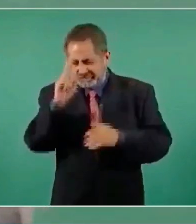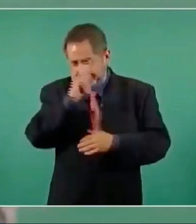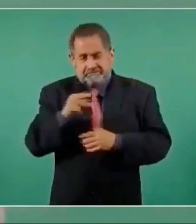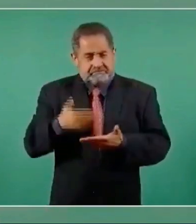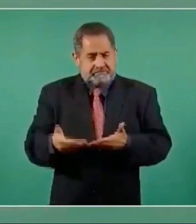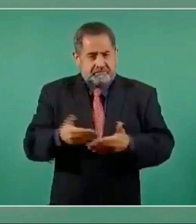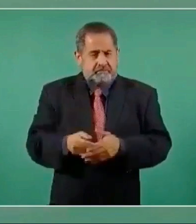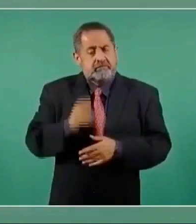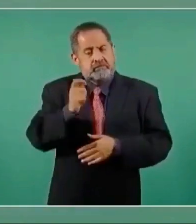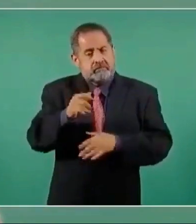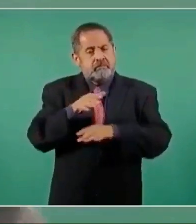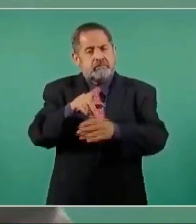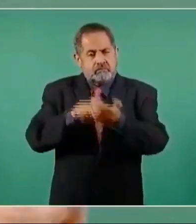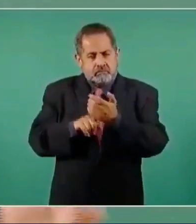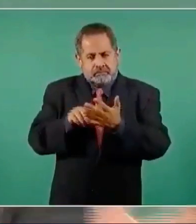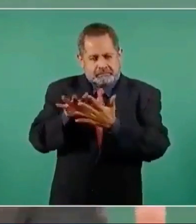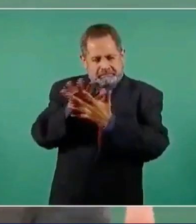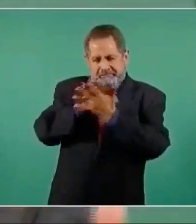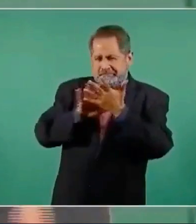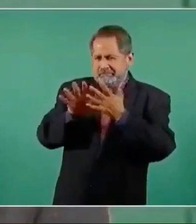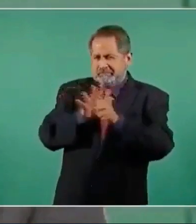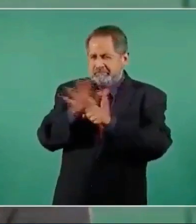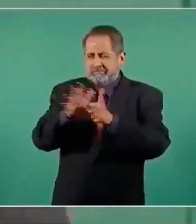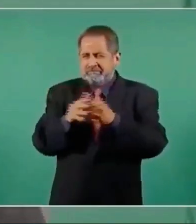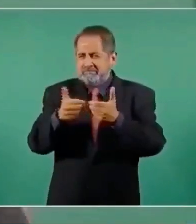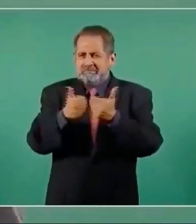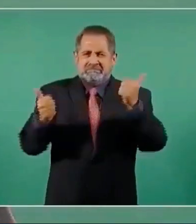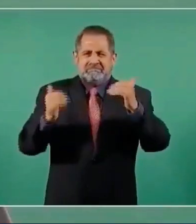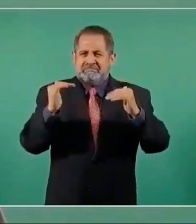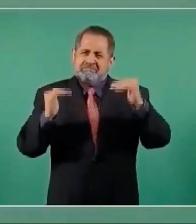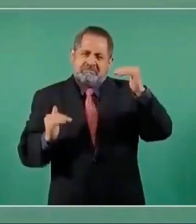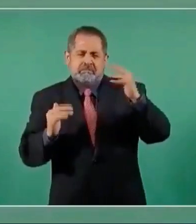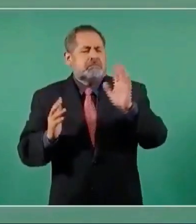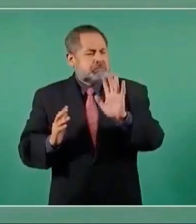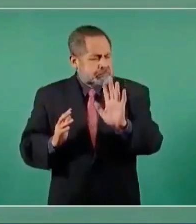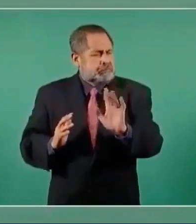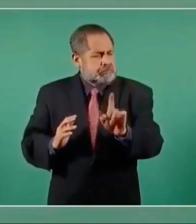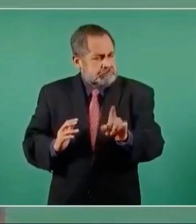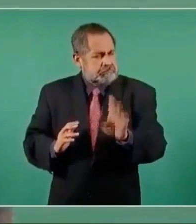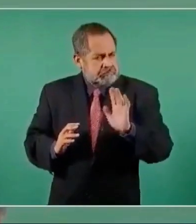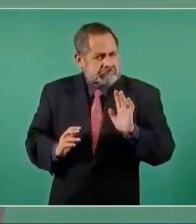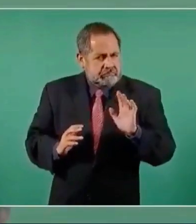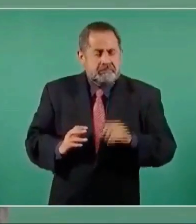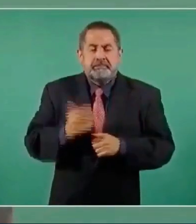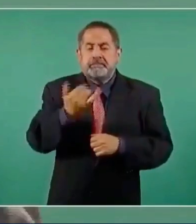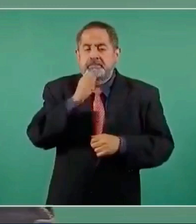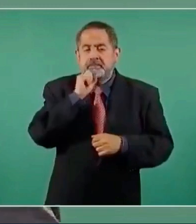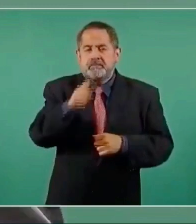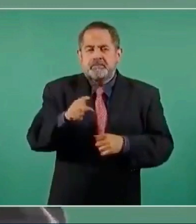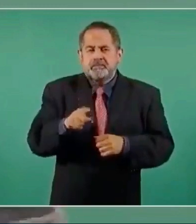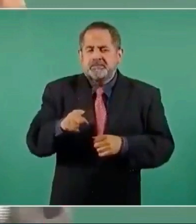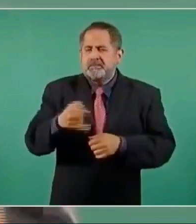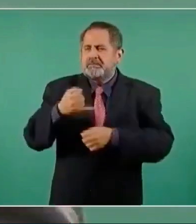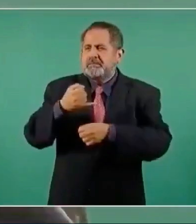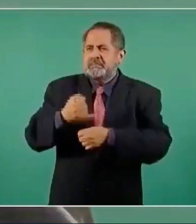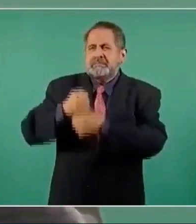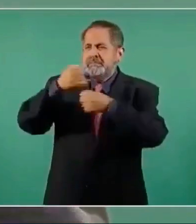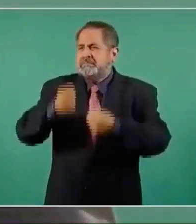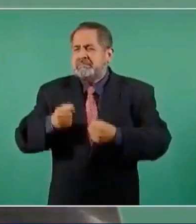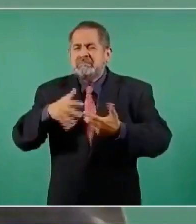Eso por lo que tiene que ver con la polarización. Y luego, sobre la inestabilidad, no